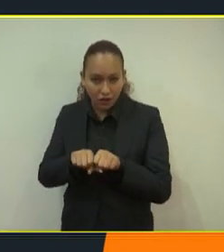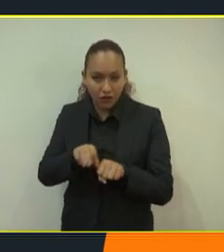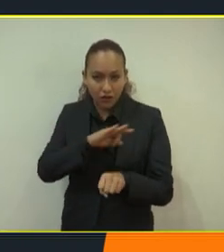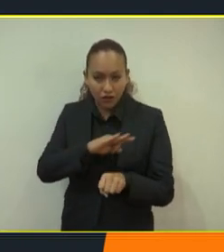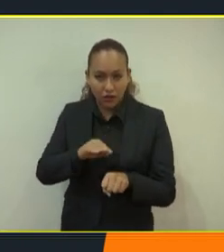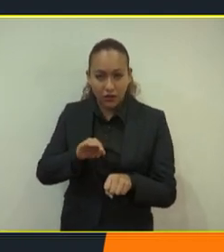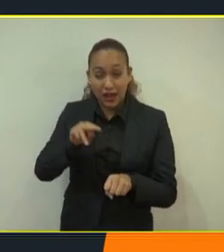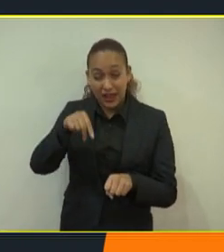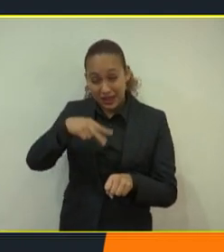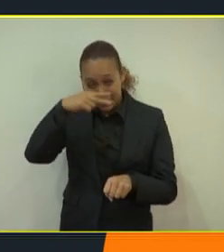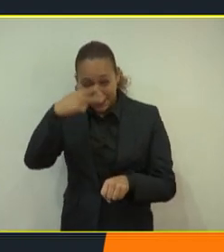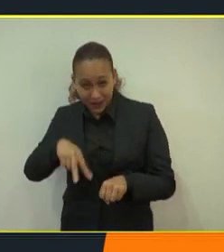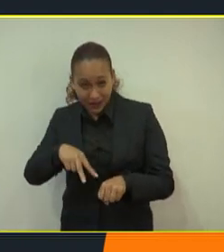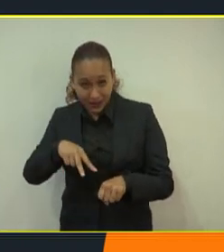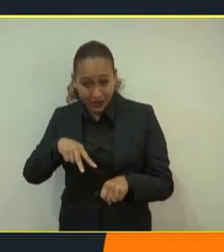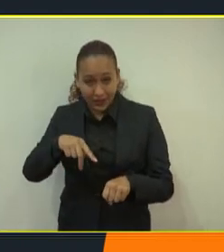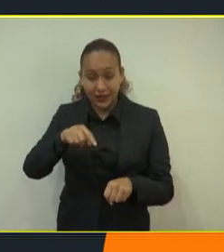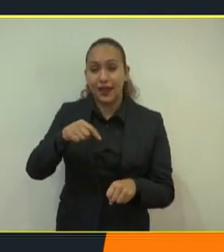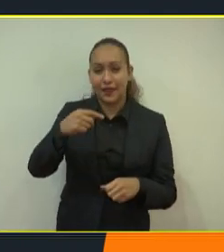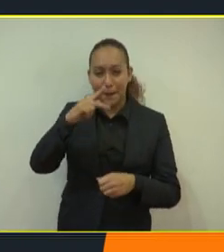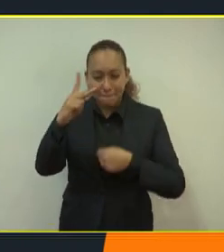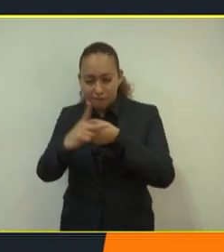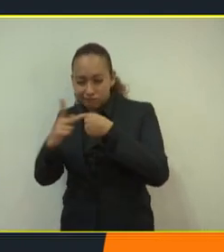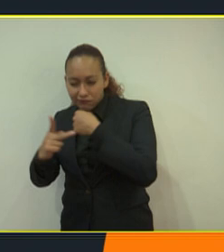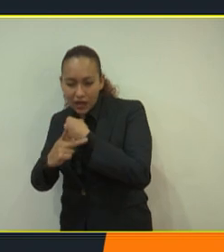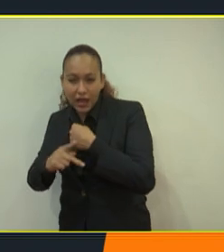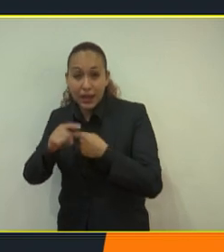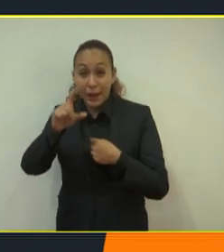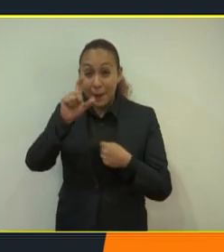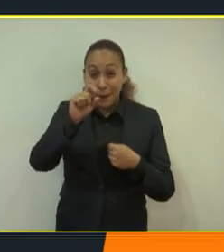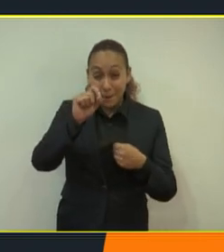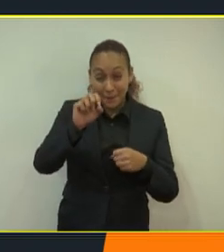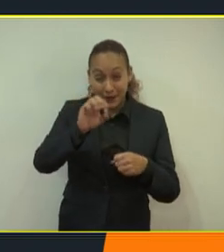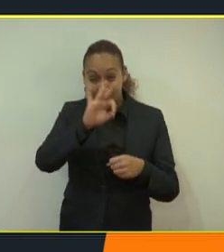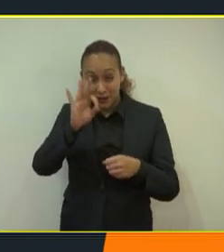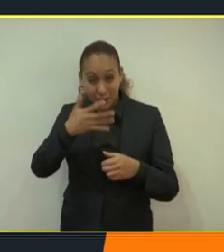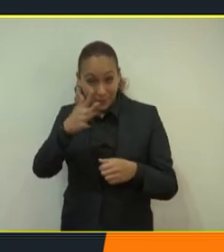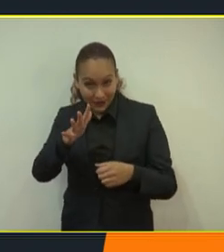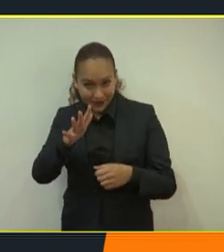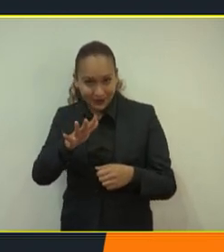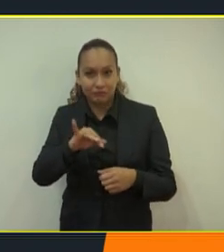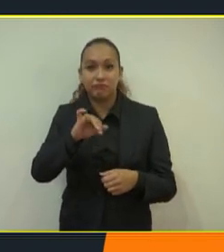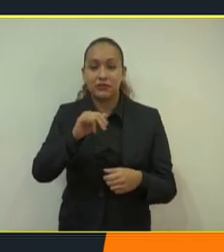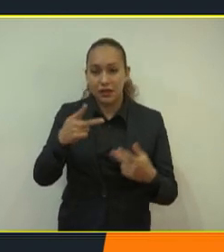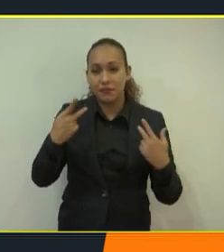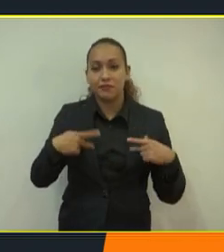encuentra entre los 20 países con mayor número de personas con alguna discapacidad visual.